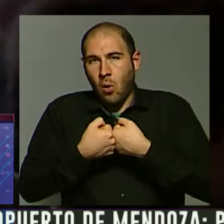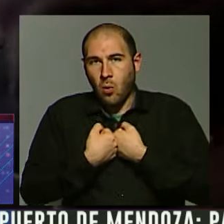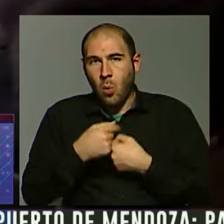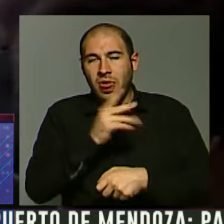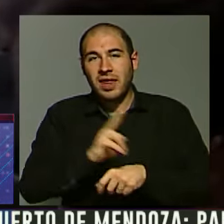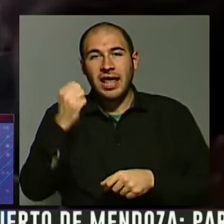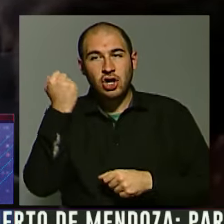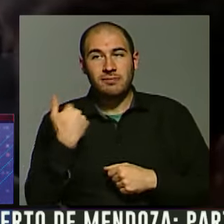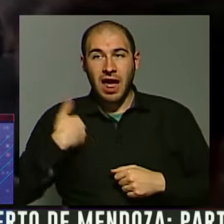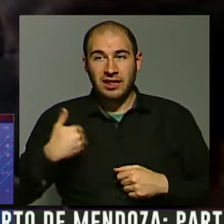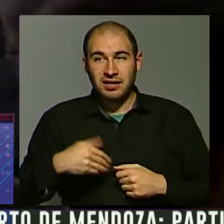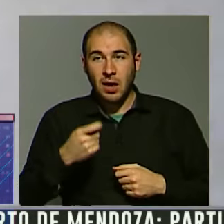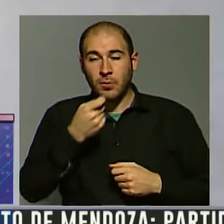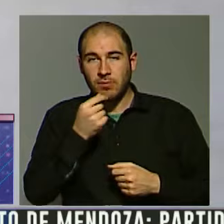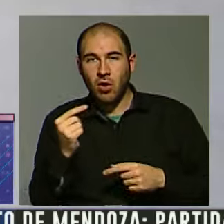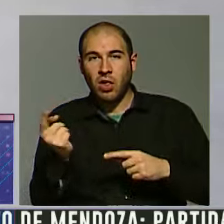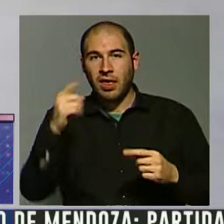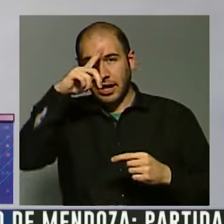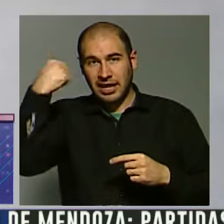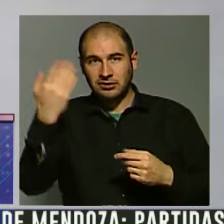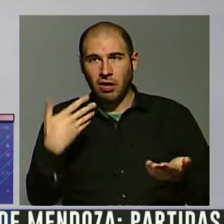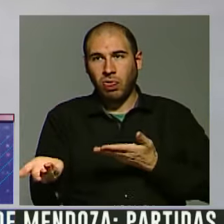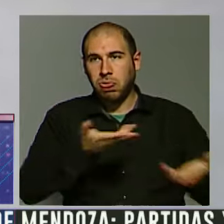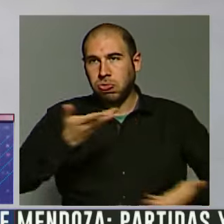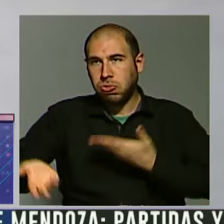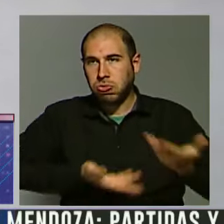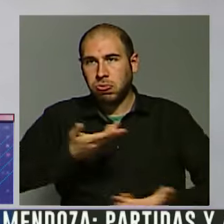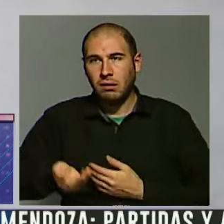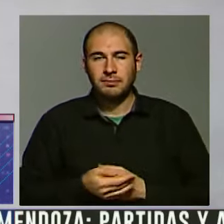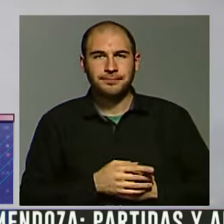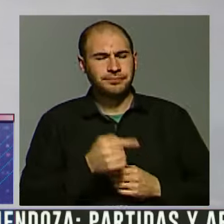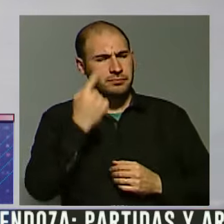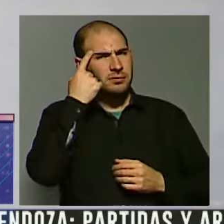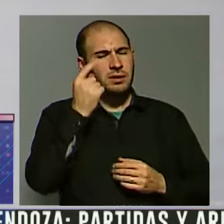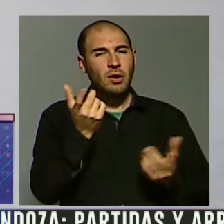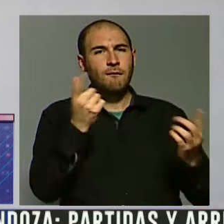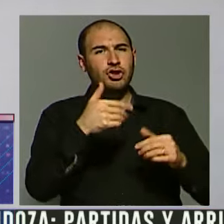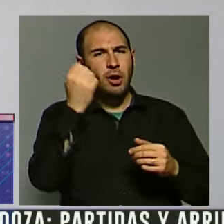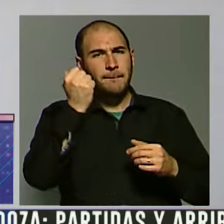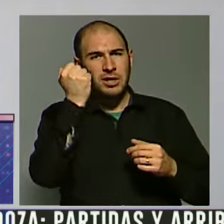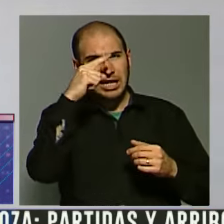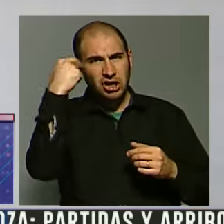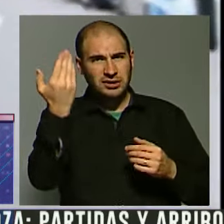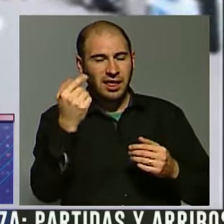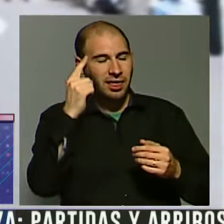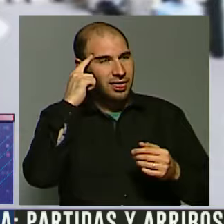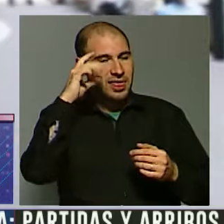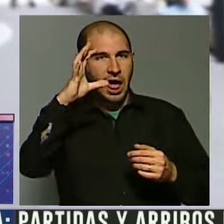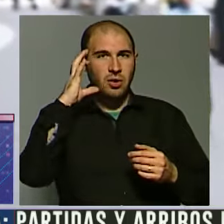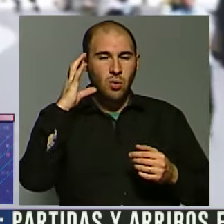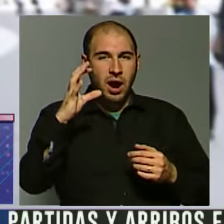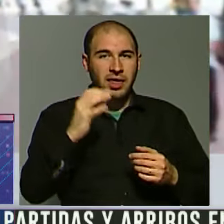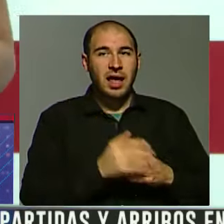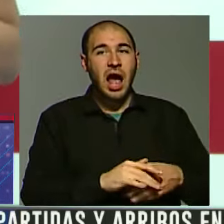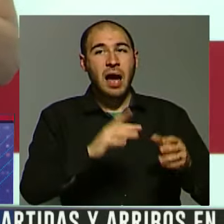la economía argentina ante los vaivenes internacionales que se están dando. Bueno, uno piensa en el Fondo Monetario Internacional e inmediatamente piensa en